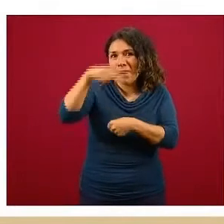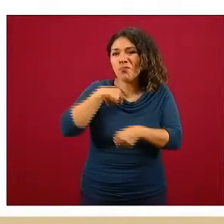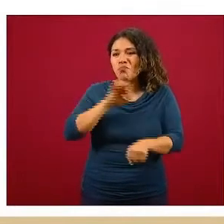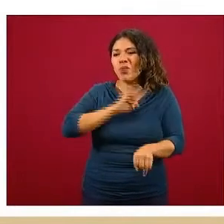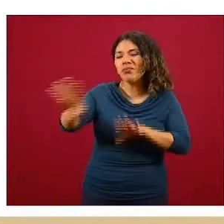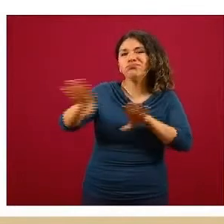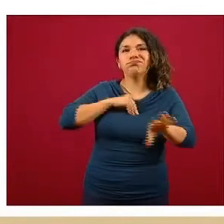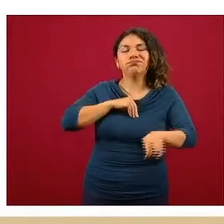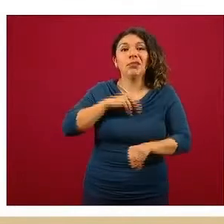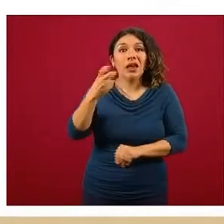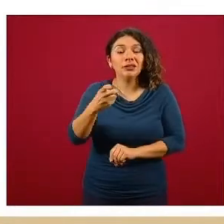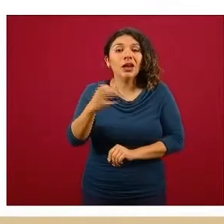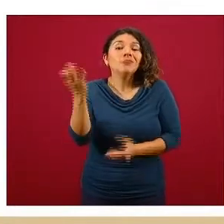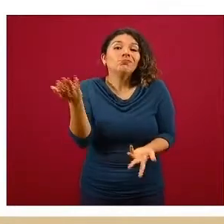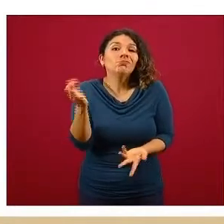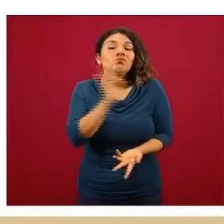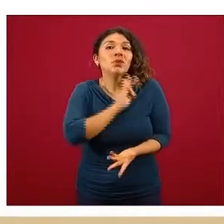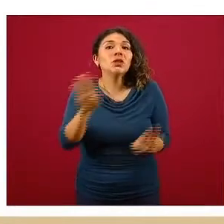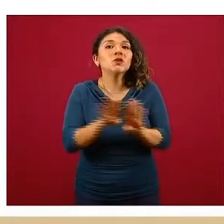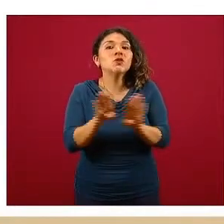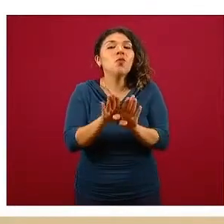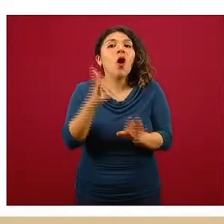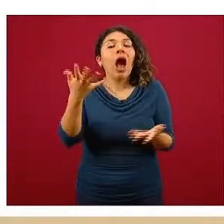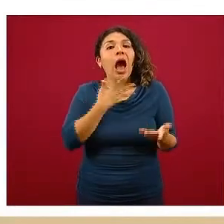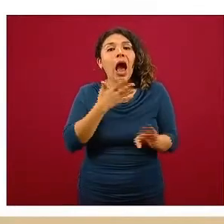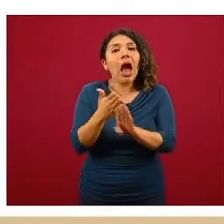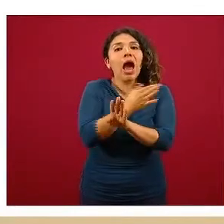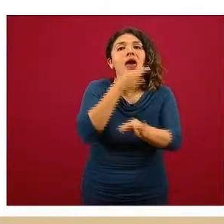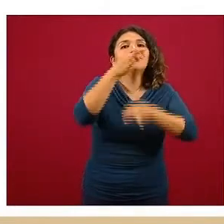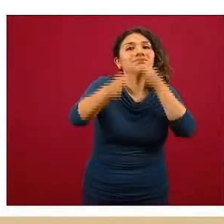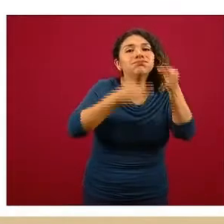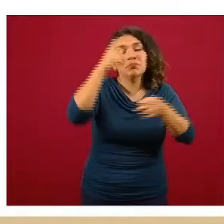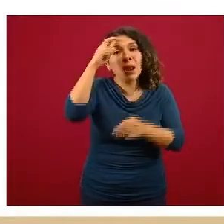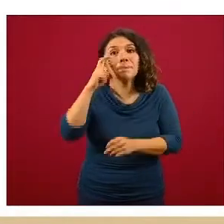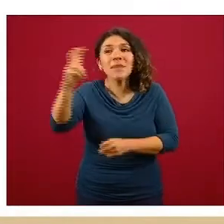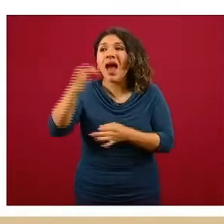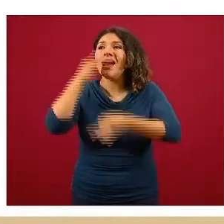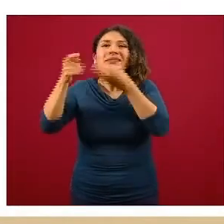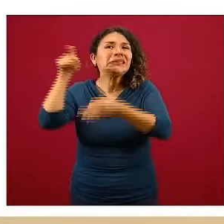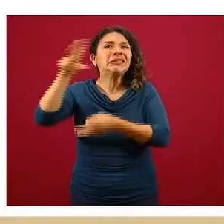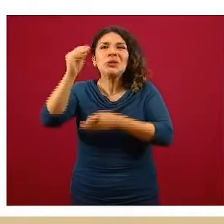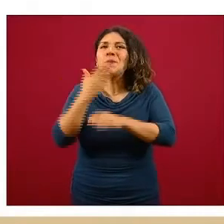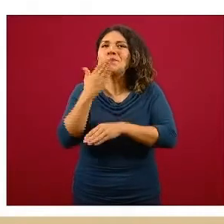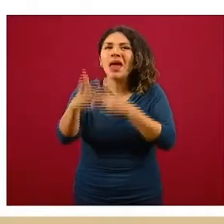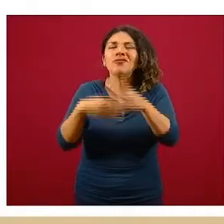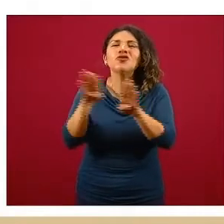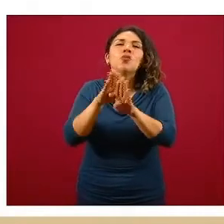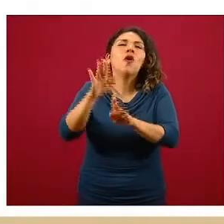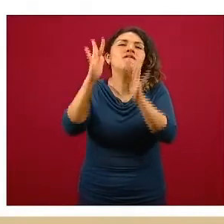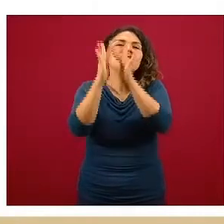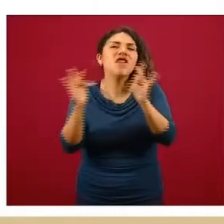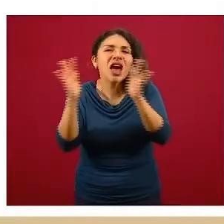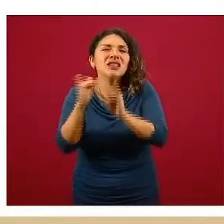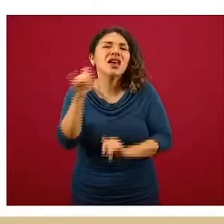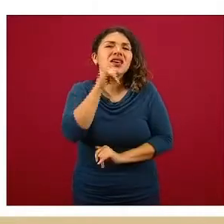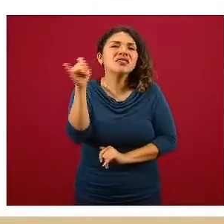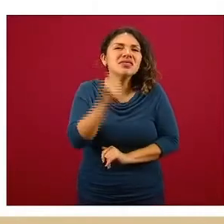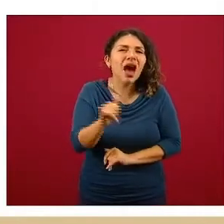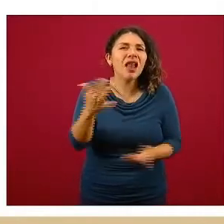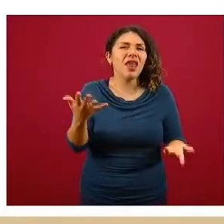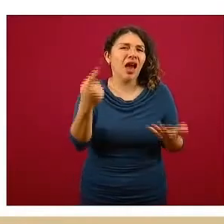virus y que en su momento pues se emitieron avisos preventivos de viaje para esos países, en particular Francia, Italia,